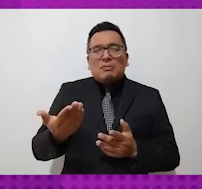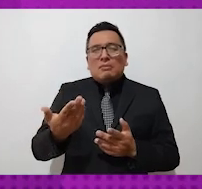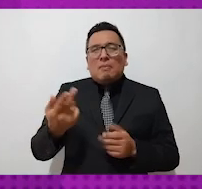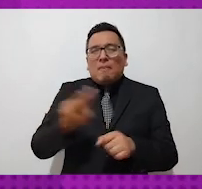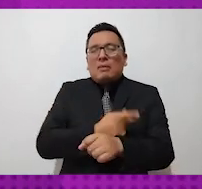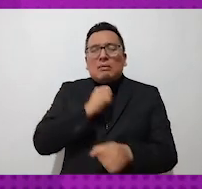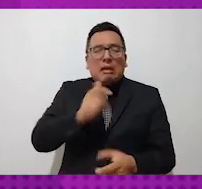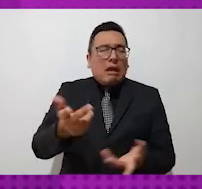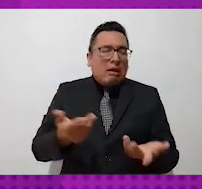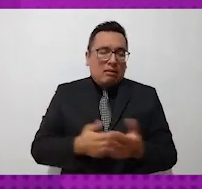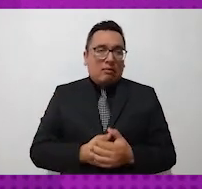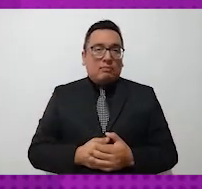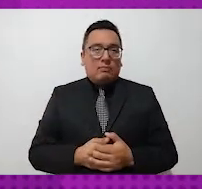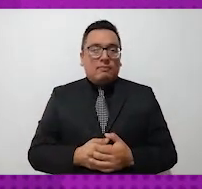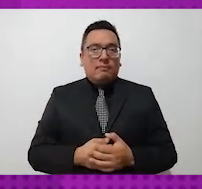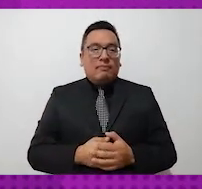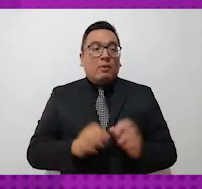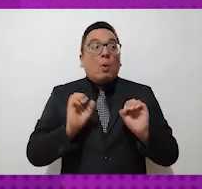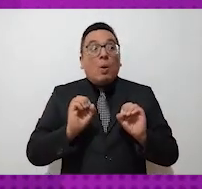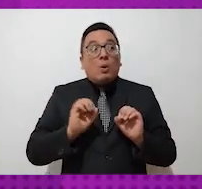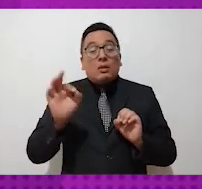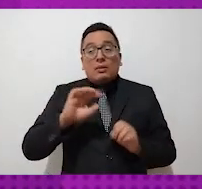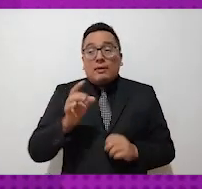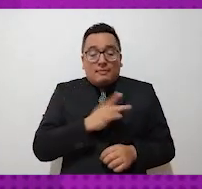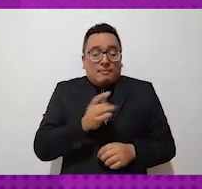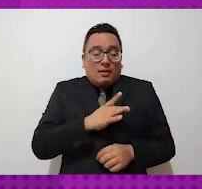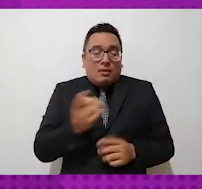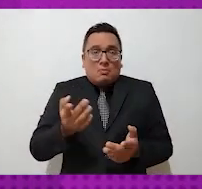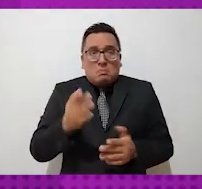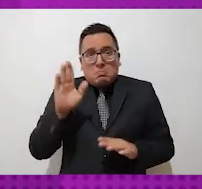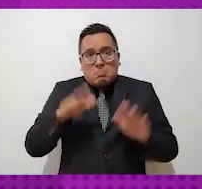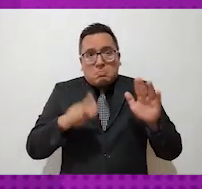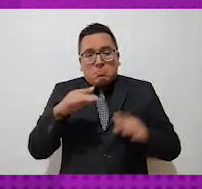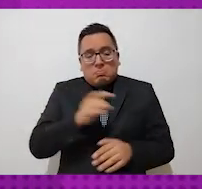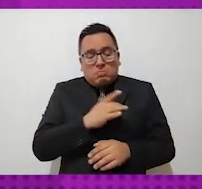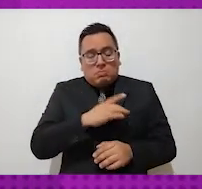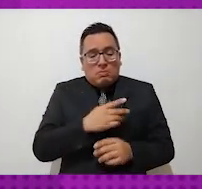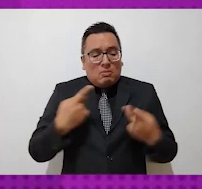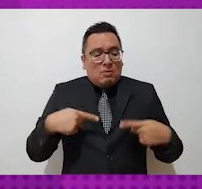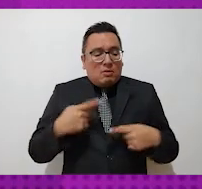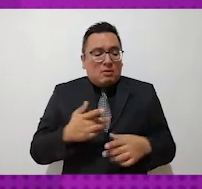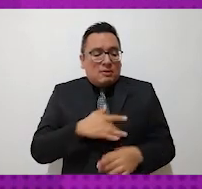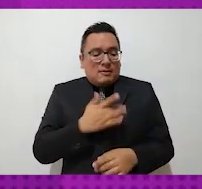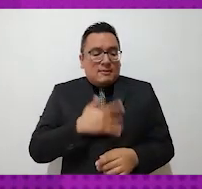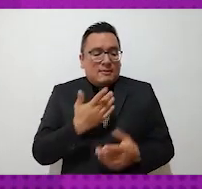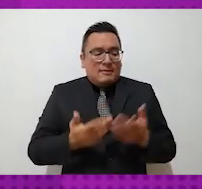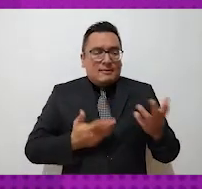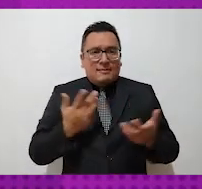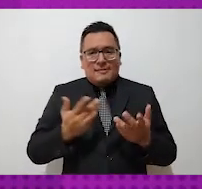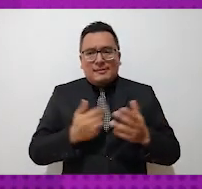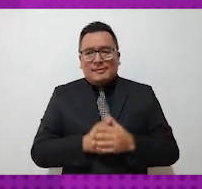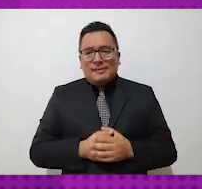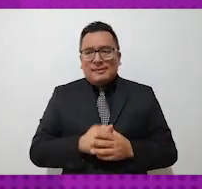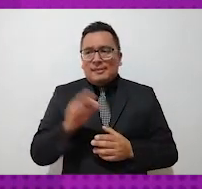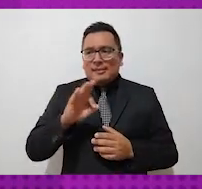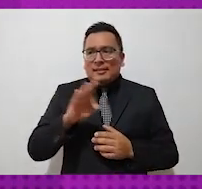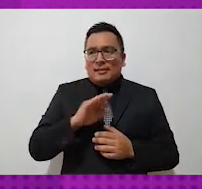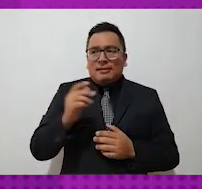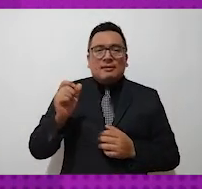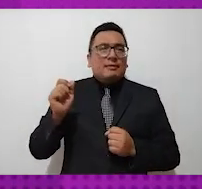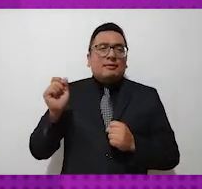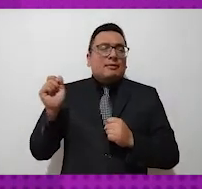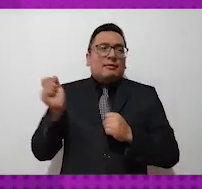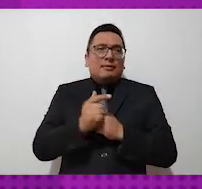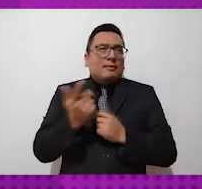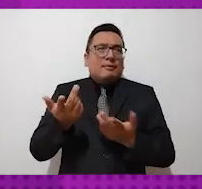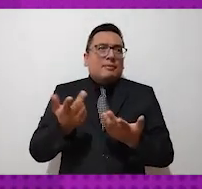esa denuncia, o bien por temor. Muchas veces es por temor a alguna repercusión,